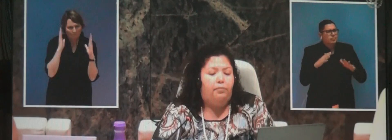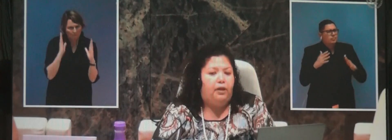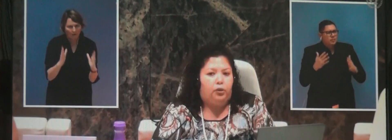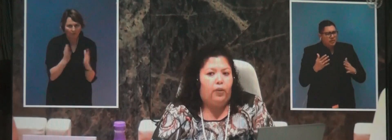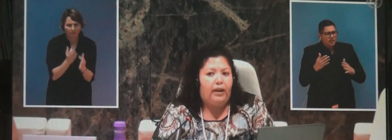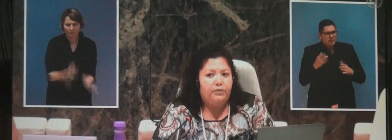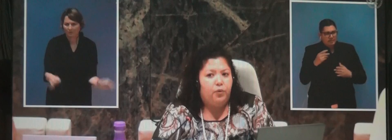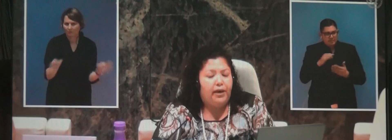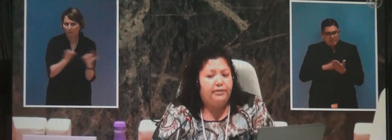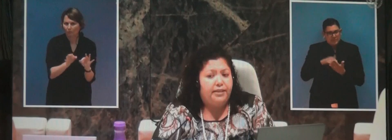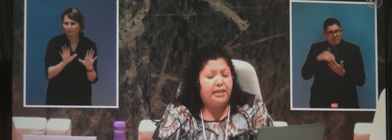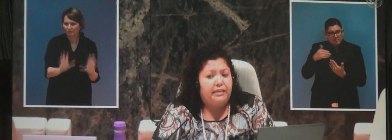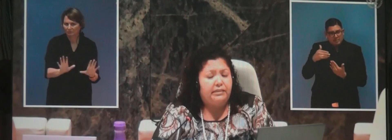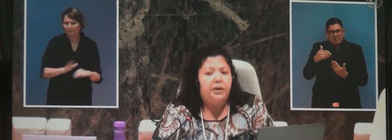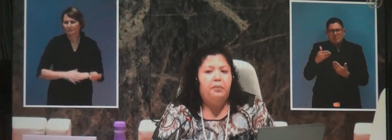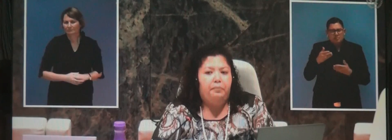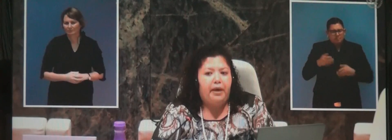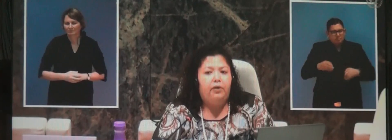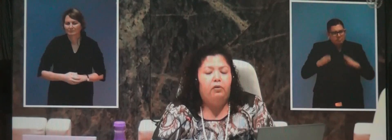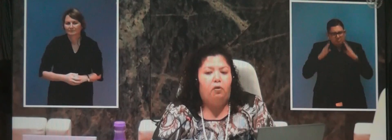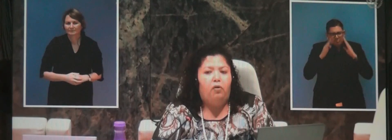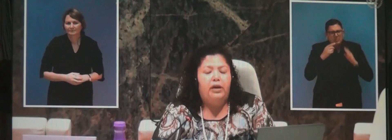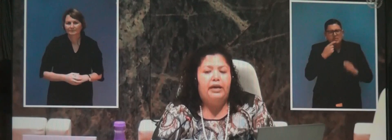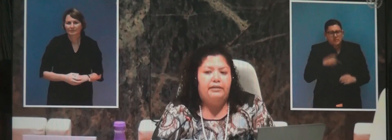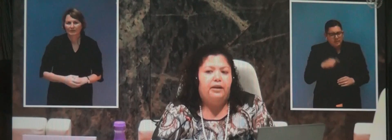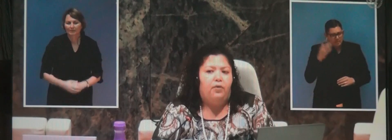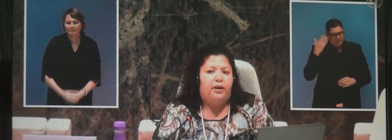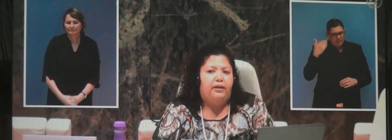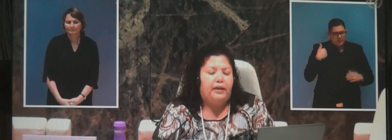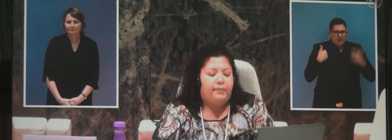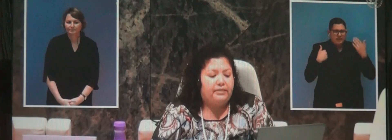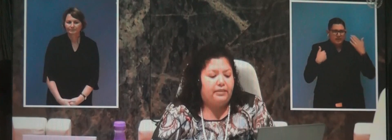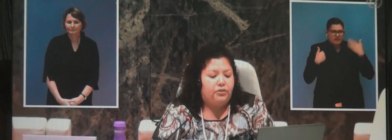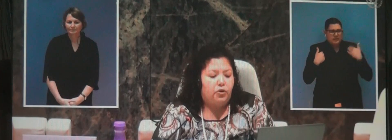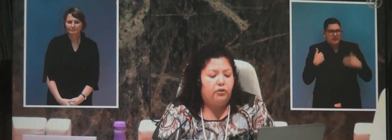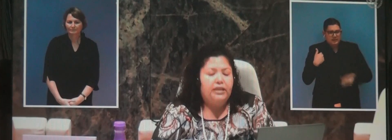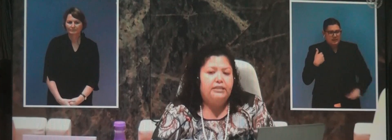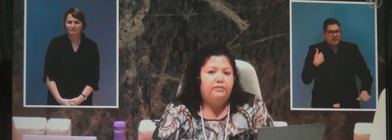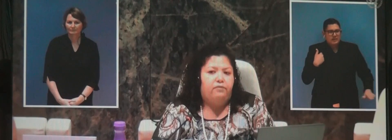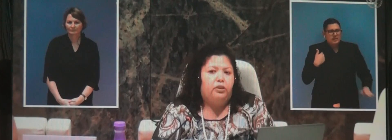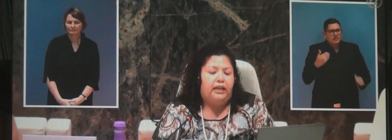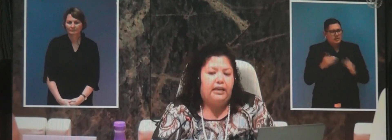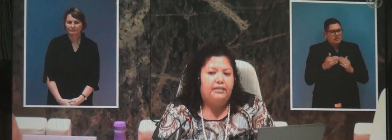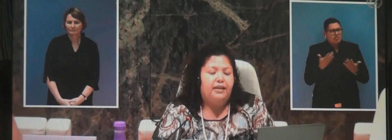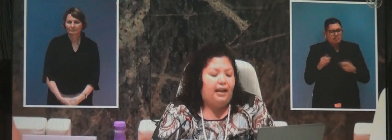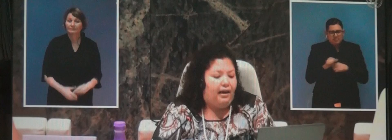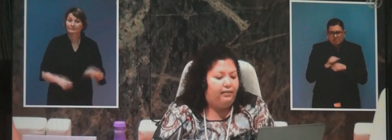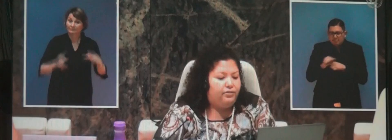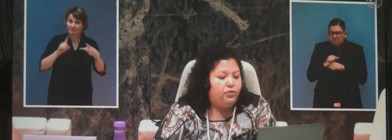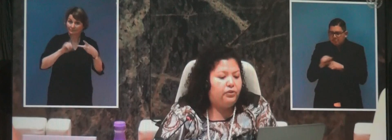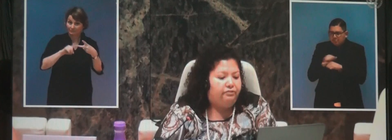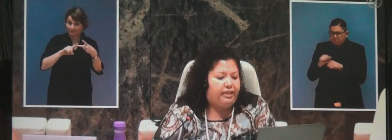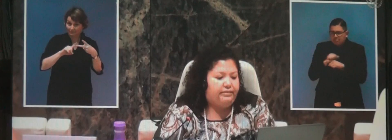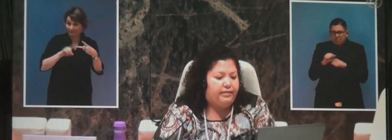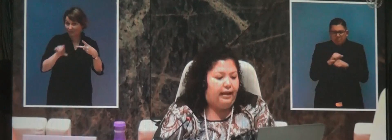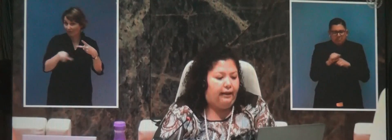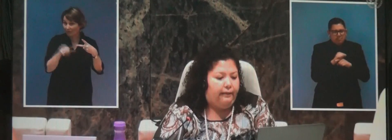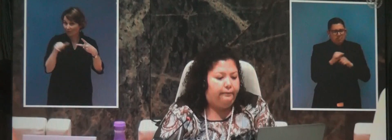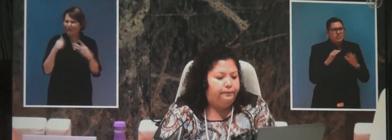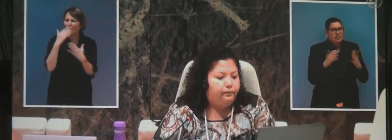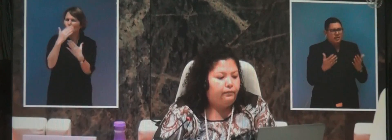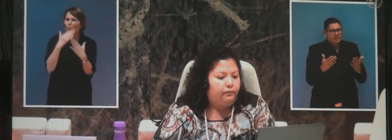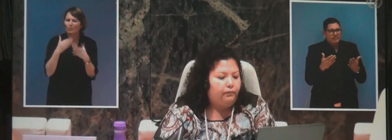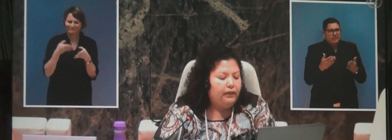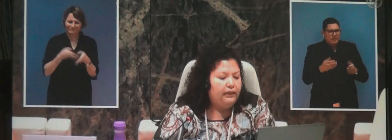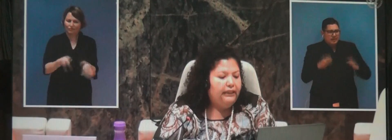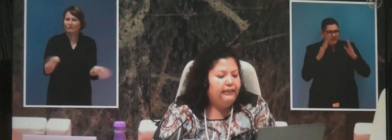enfocado a todas las mujeres y niñas, pero con esta jornada de capacitación se fortalece la atención diferenciada.